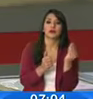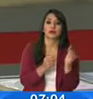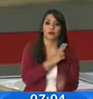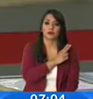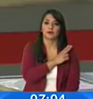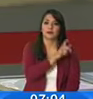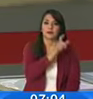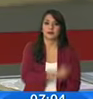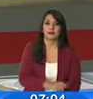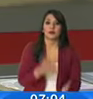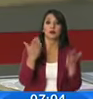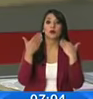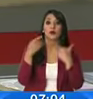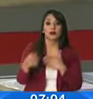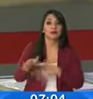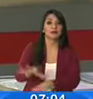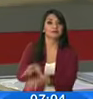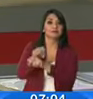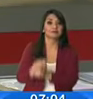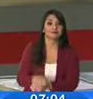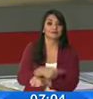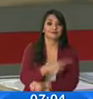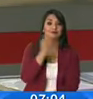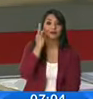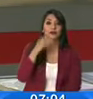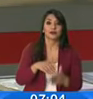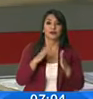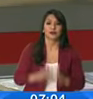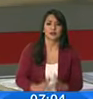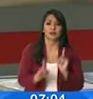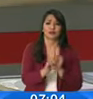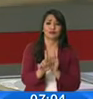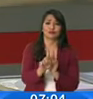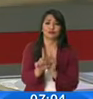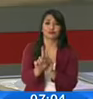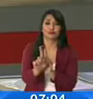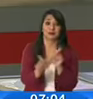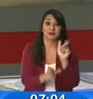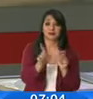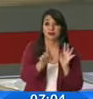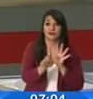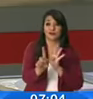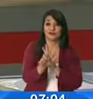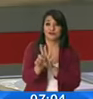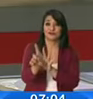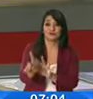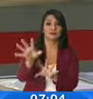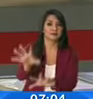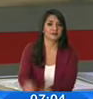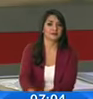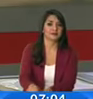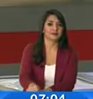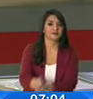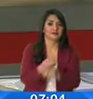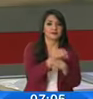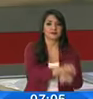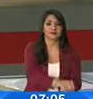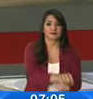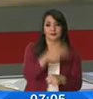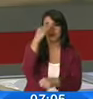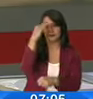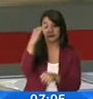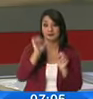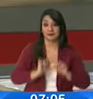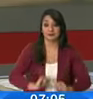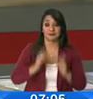universitaria. Esto pasó en Guayaquil. La estudiante corrió tras él y con la ayuda de la ciudadanía logró capturarlo y entregarlo a la